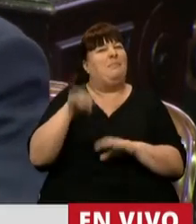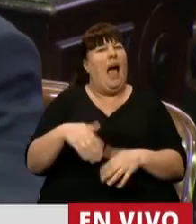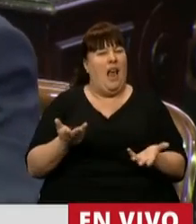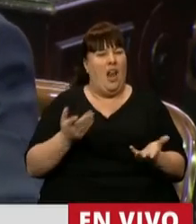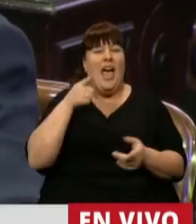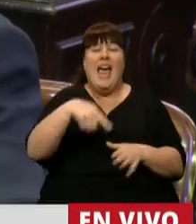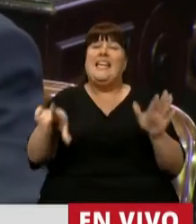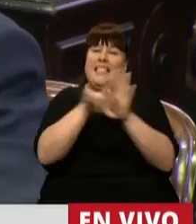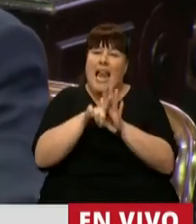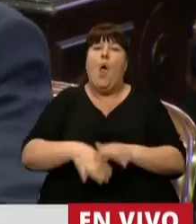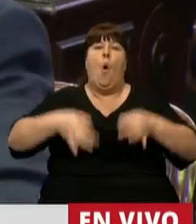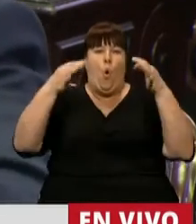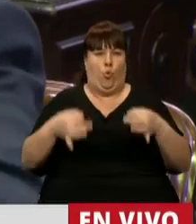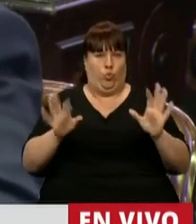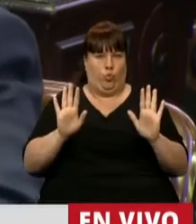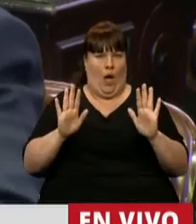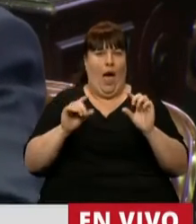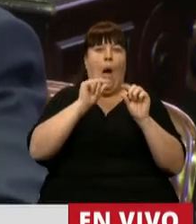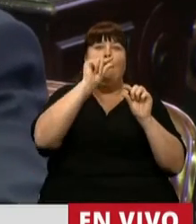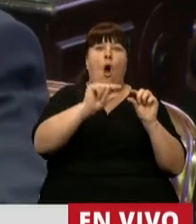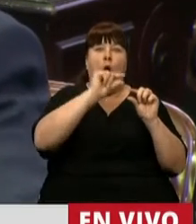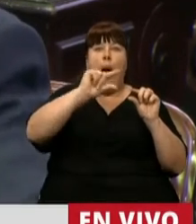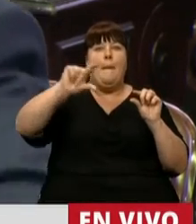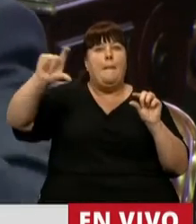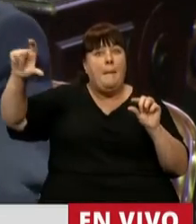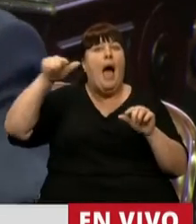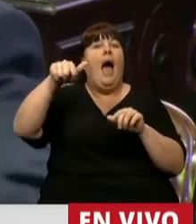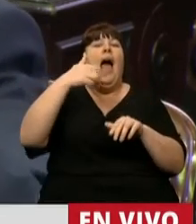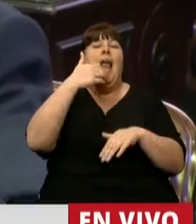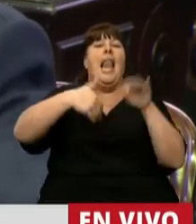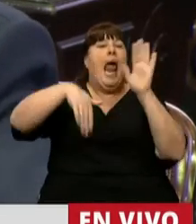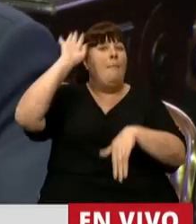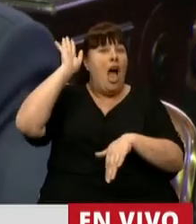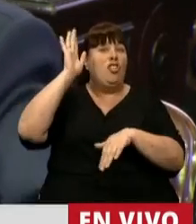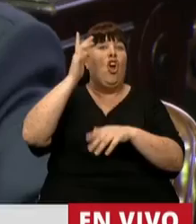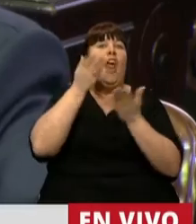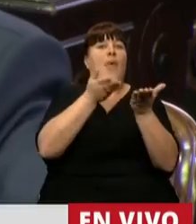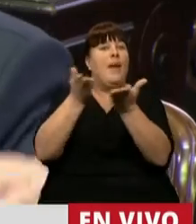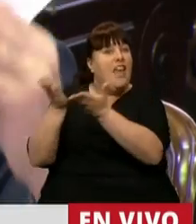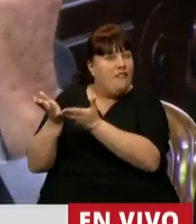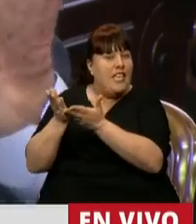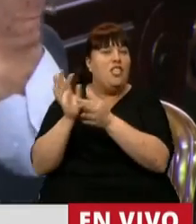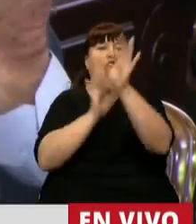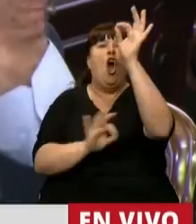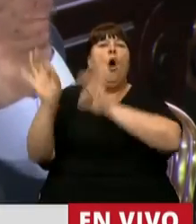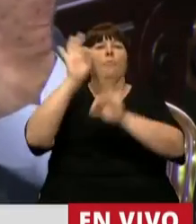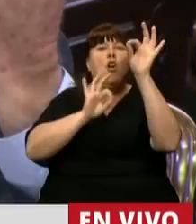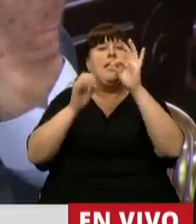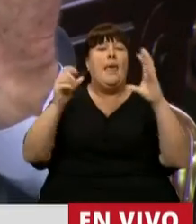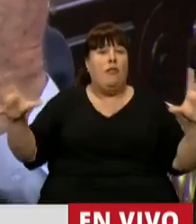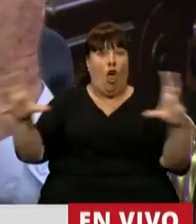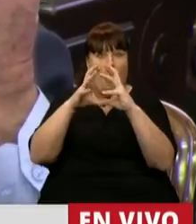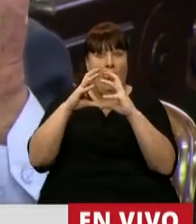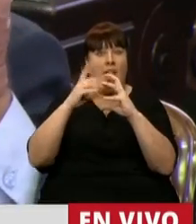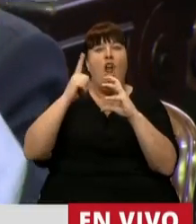bueno. Esta ley es justa. El escalonamiento va a permitir que la mayor cantidad de los beneficios y el porcentaje de la